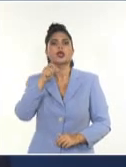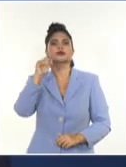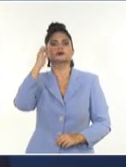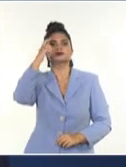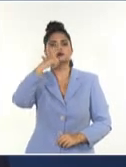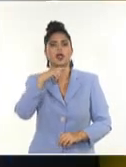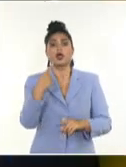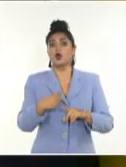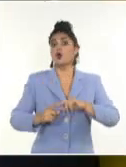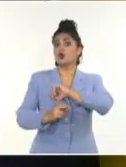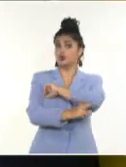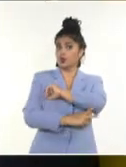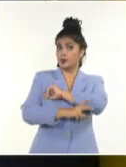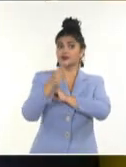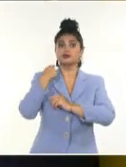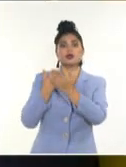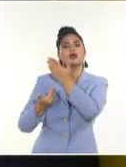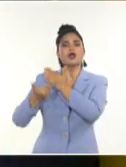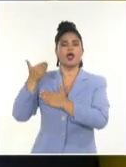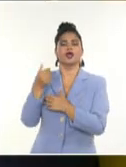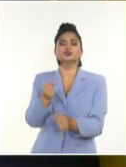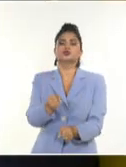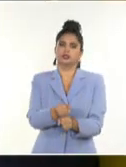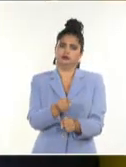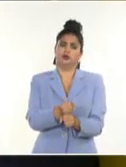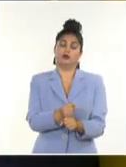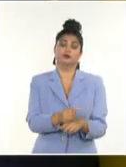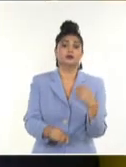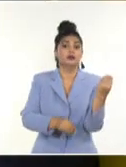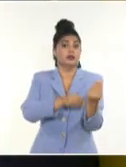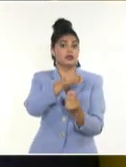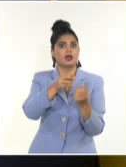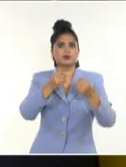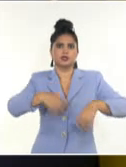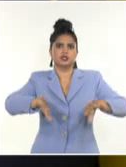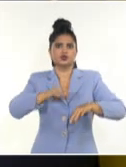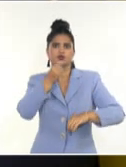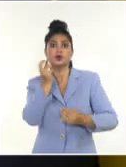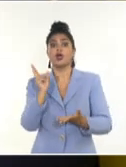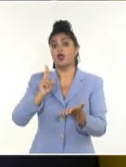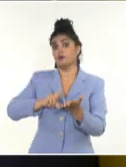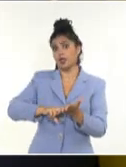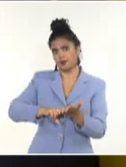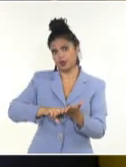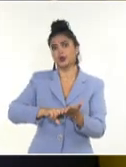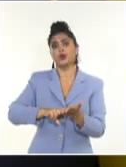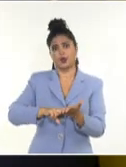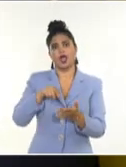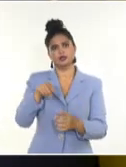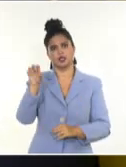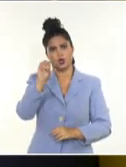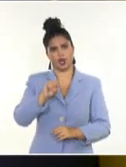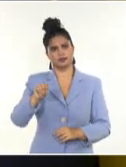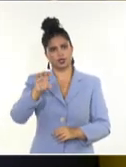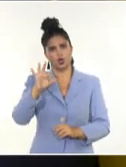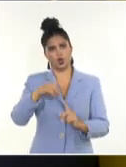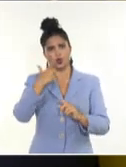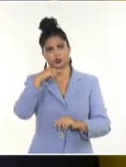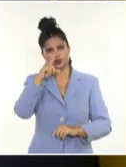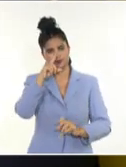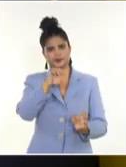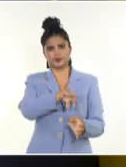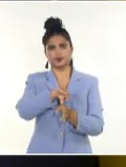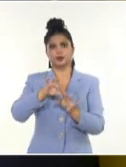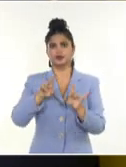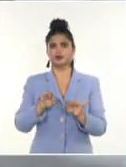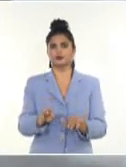llevan años haciendo las reformas necesarias para poder unirse lo antes posible. Asimismo, el secretario general de la